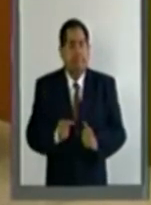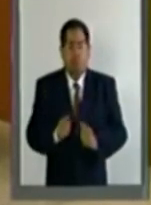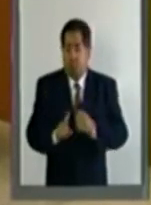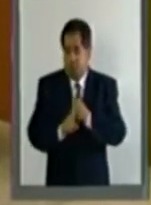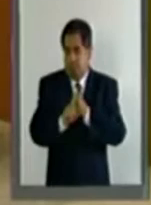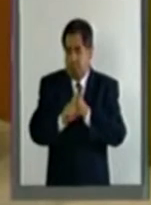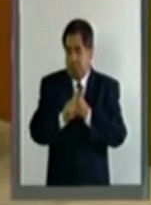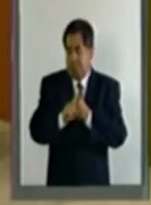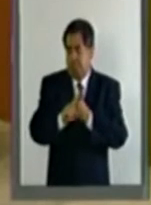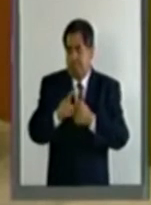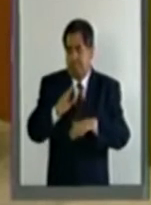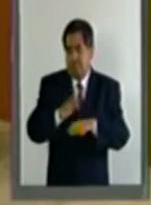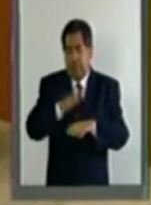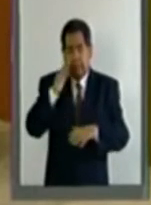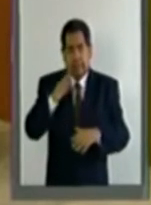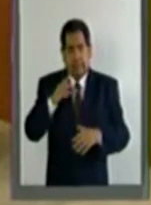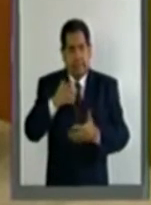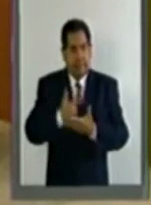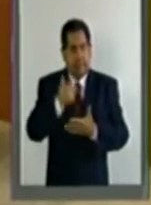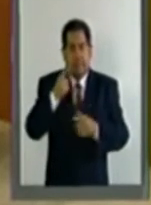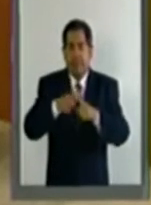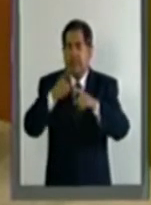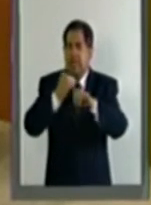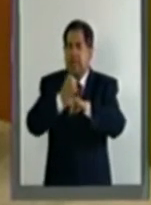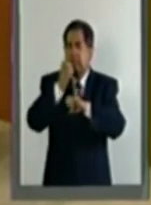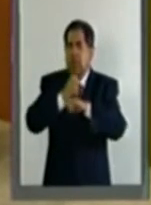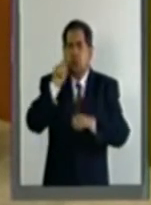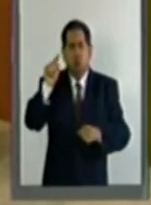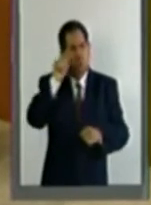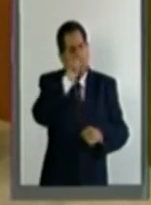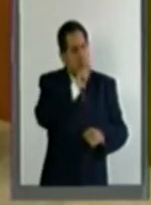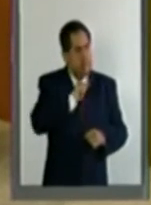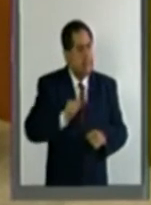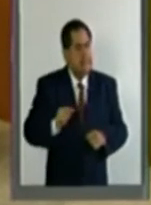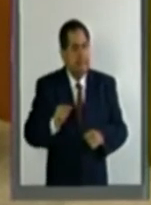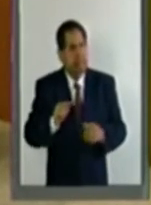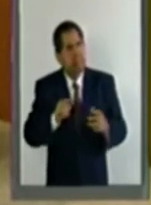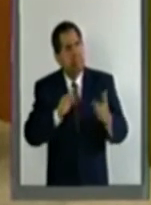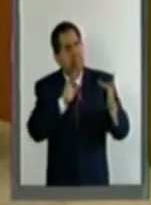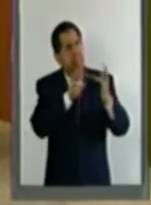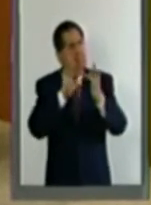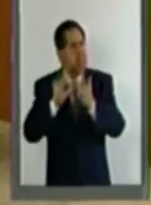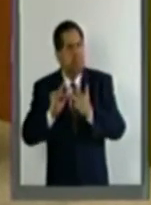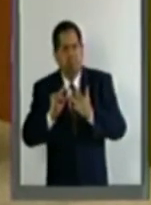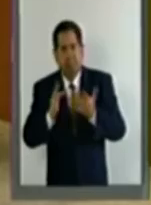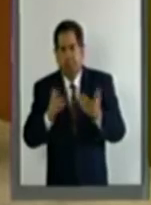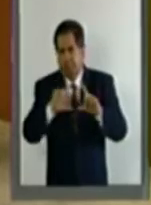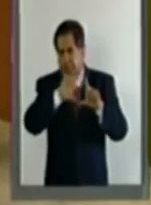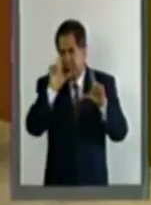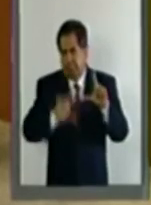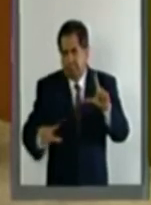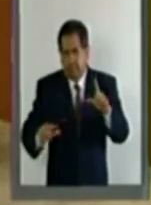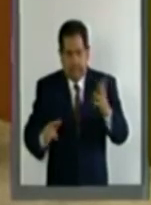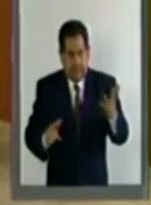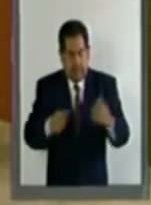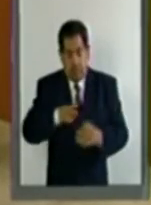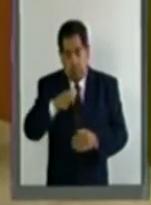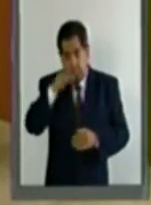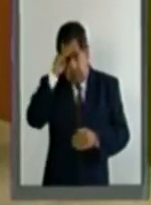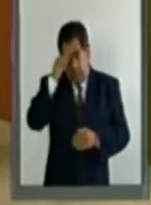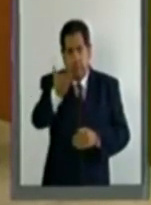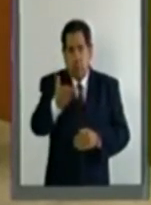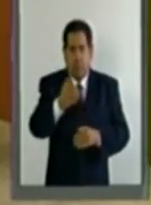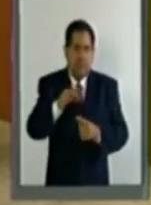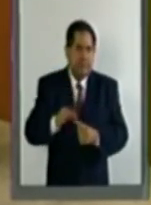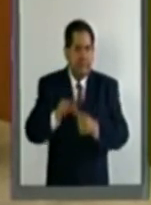problema que tenemos entre entidades de la Federación, y por eso solicito de